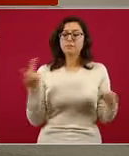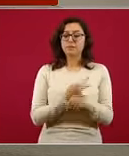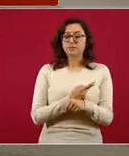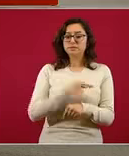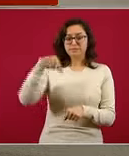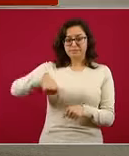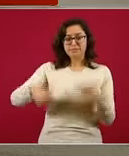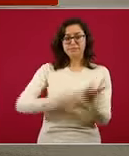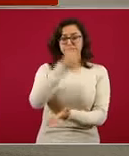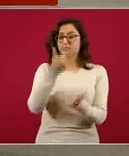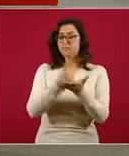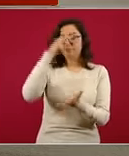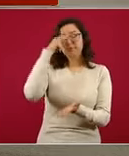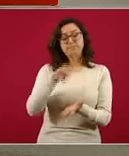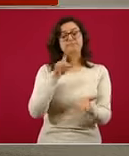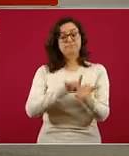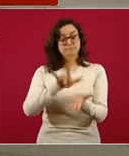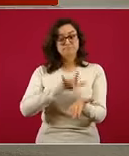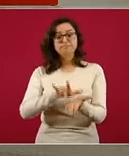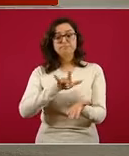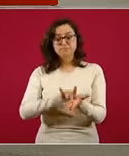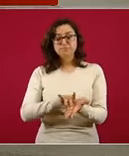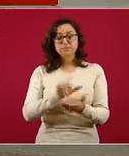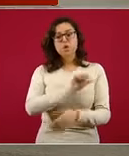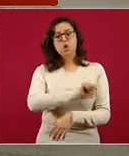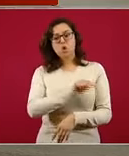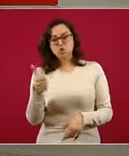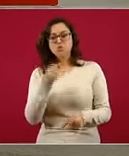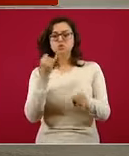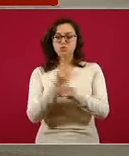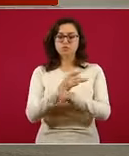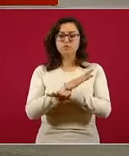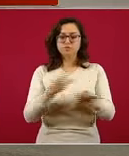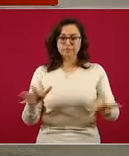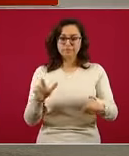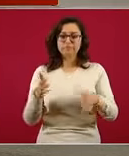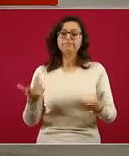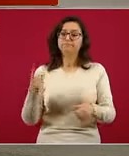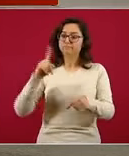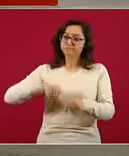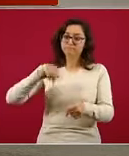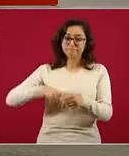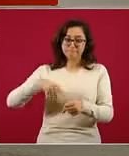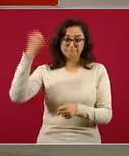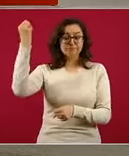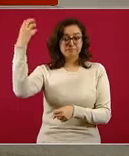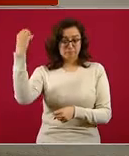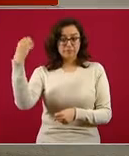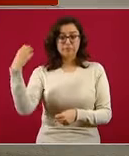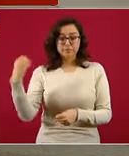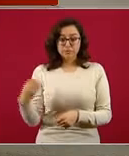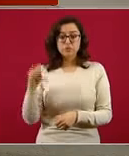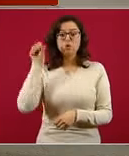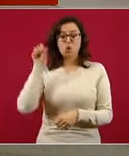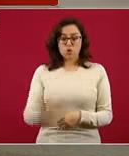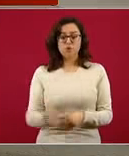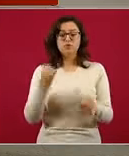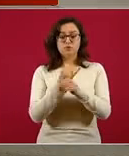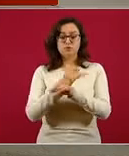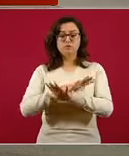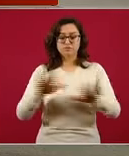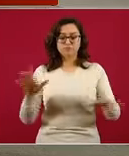Ciudad de México y otra información adicional, el semáforo, por supuesto. Hoy toca presentar la actualización del